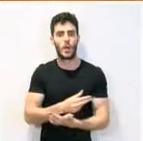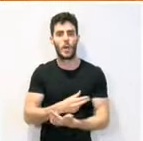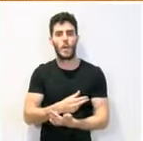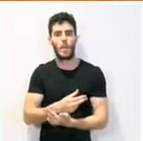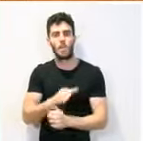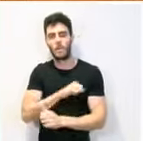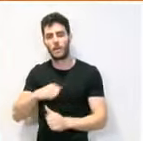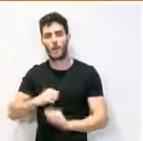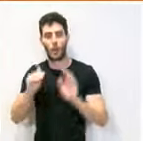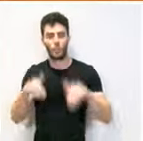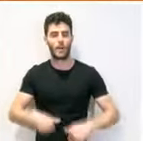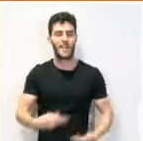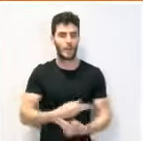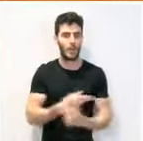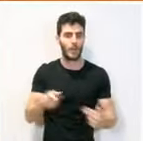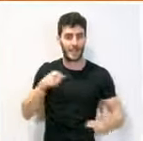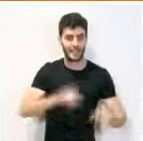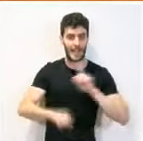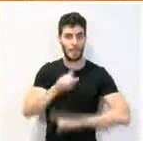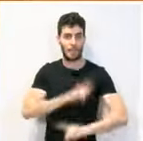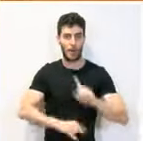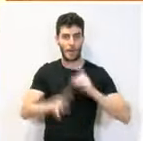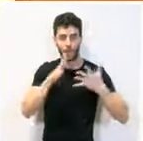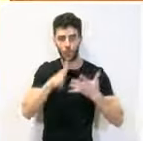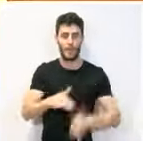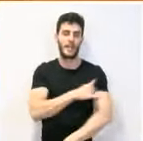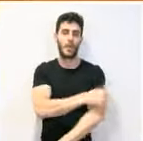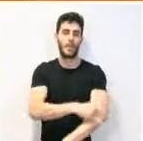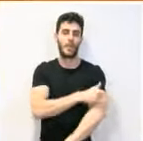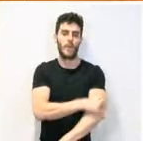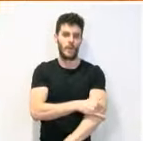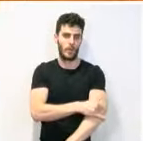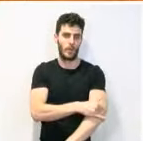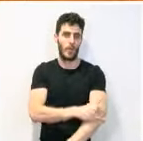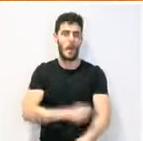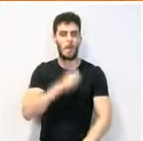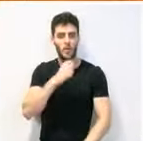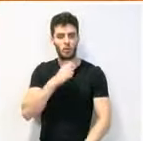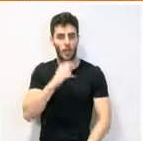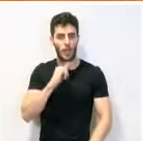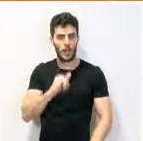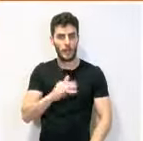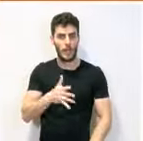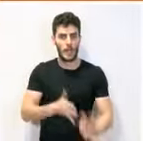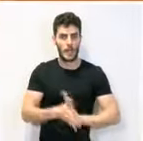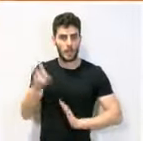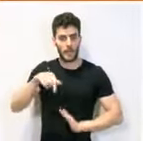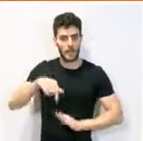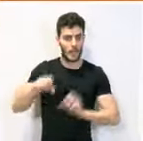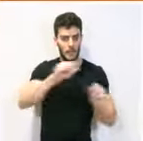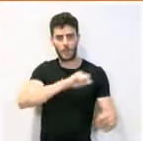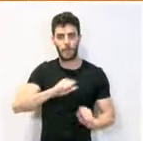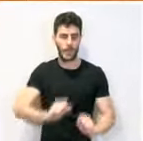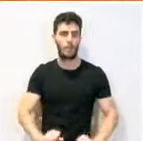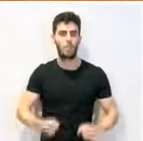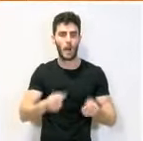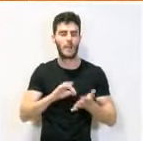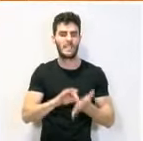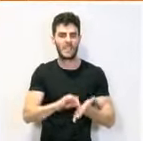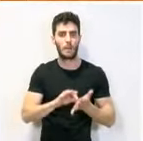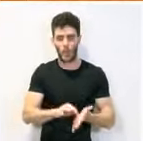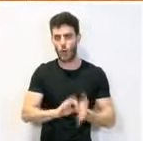privatizados. Ese es el problema que tiene el Gobierno del Partido Socialista, que viene aquí a defender la recuperación de servicios